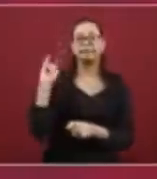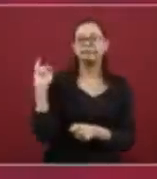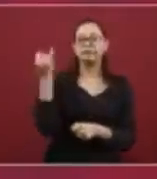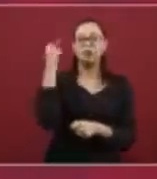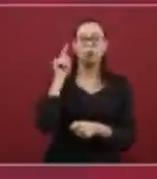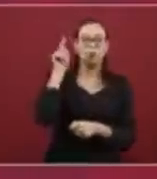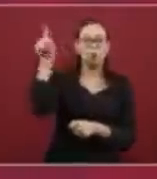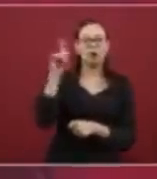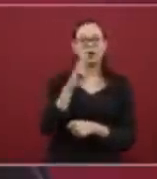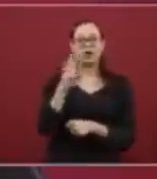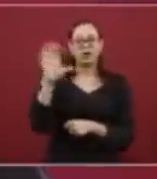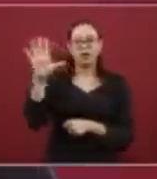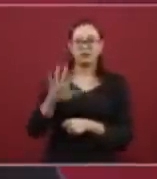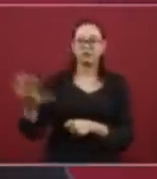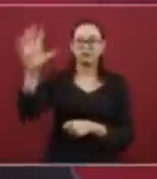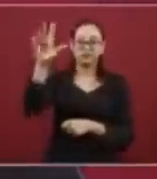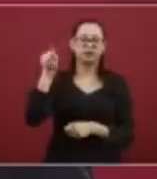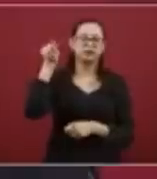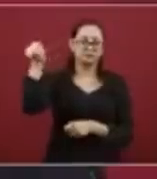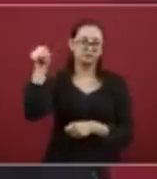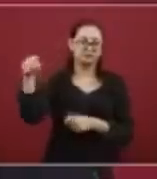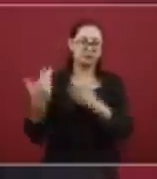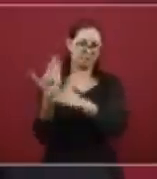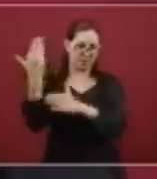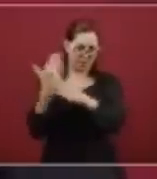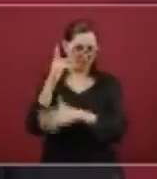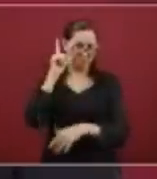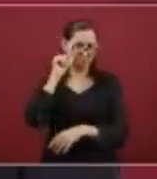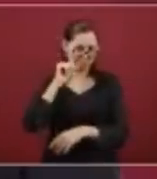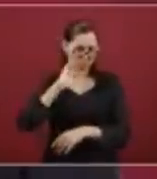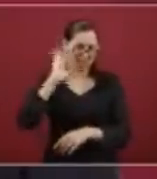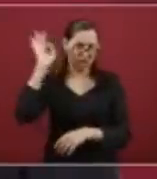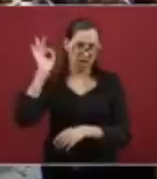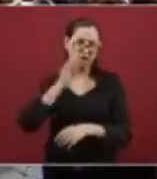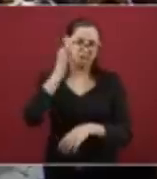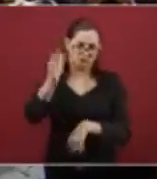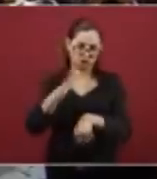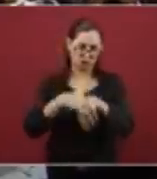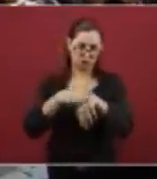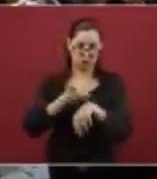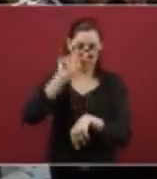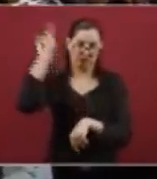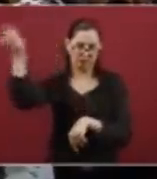Baja California. Pero a la orden. Bueno, vamos a empezar.